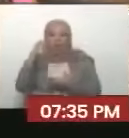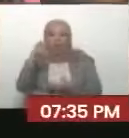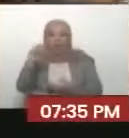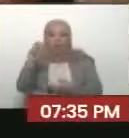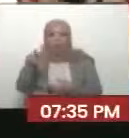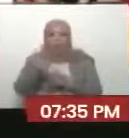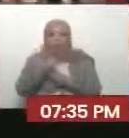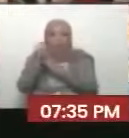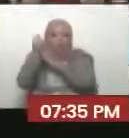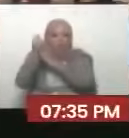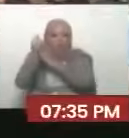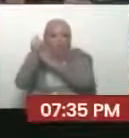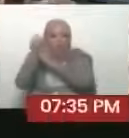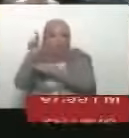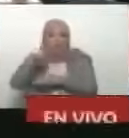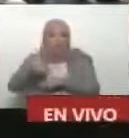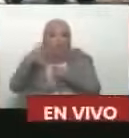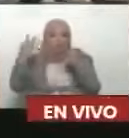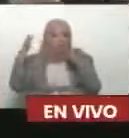Tierra heroica.